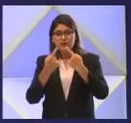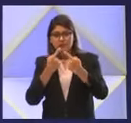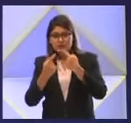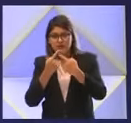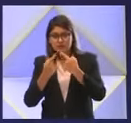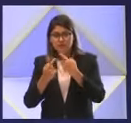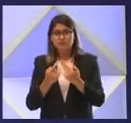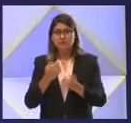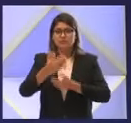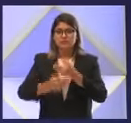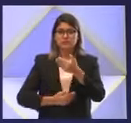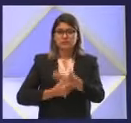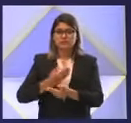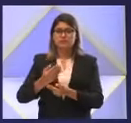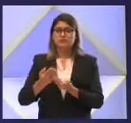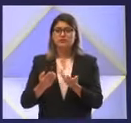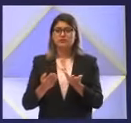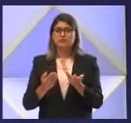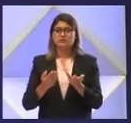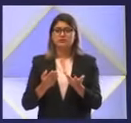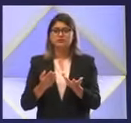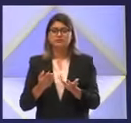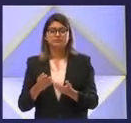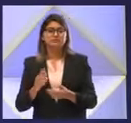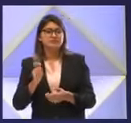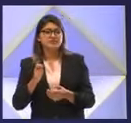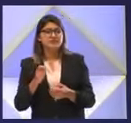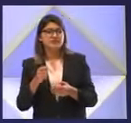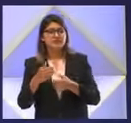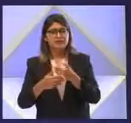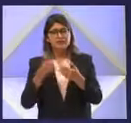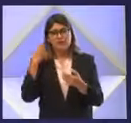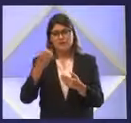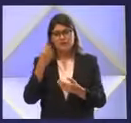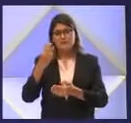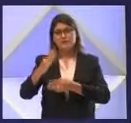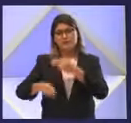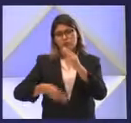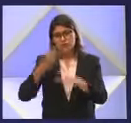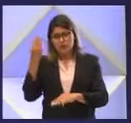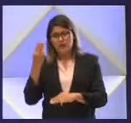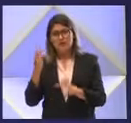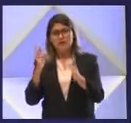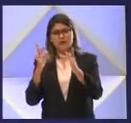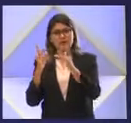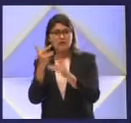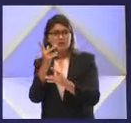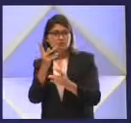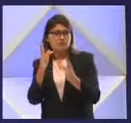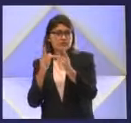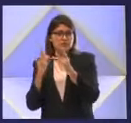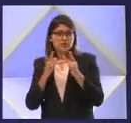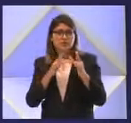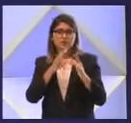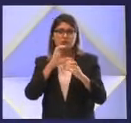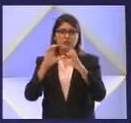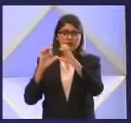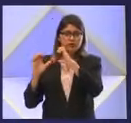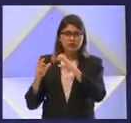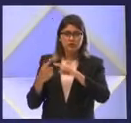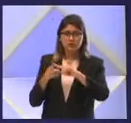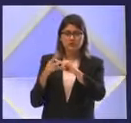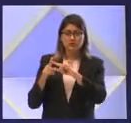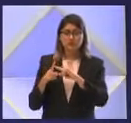en la conferencia mundial de radio comunicaciones y al principio es que voy viendo de la conferencia que me